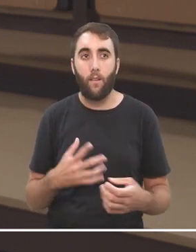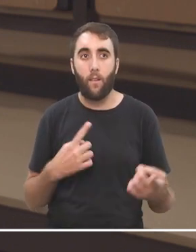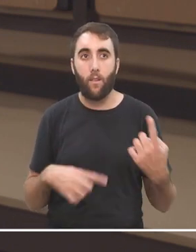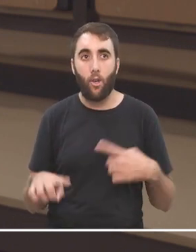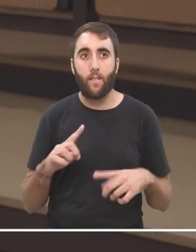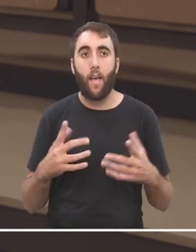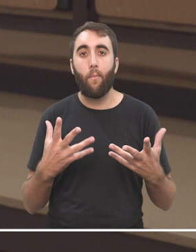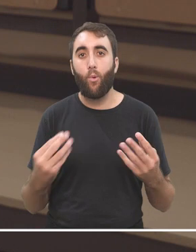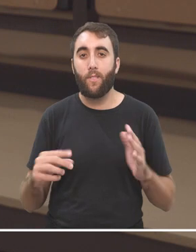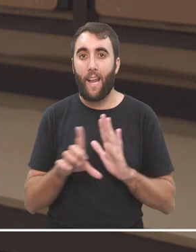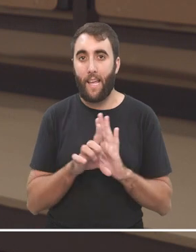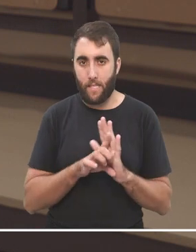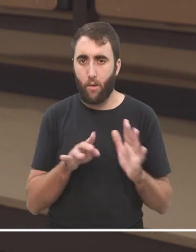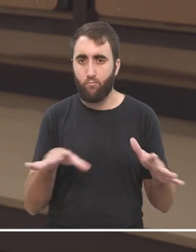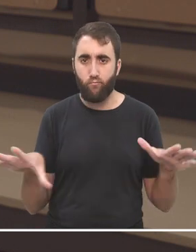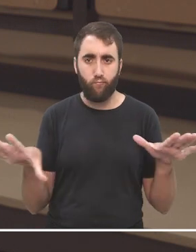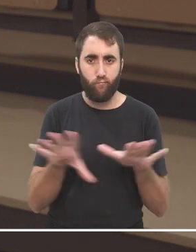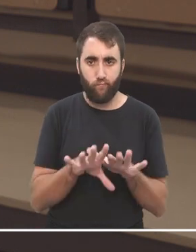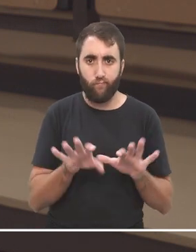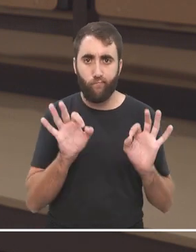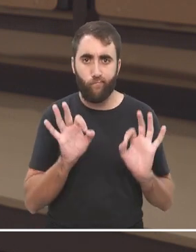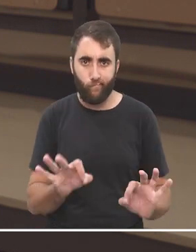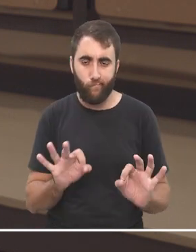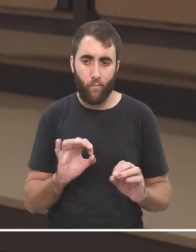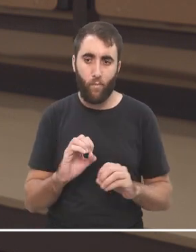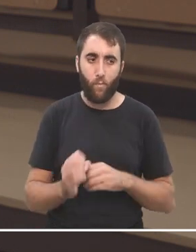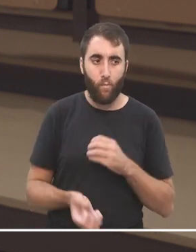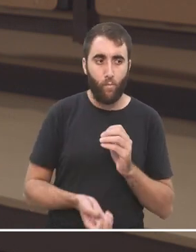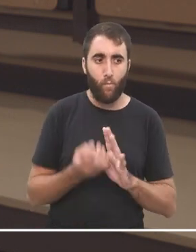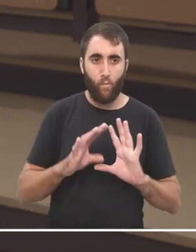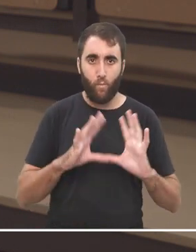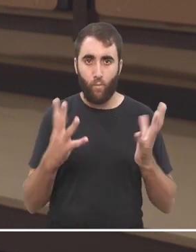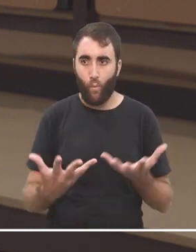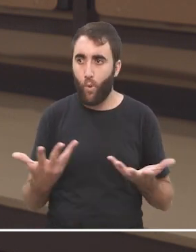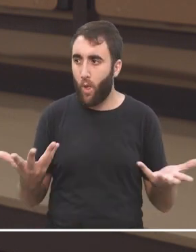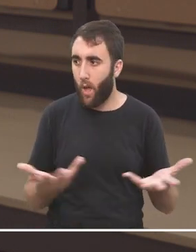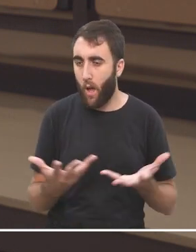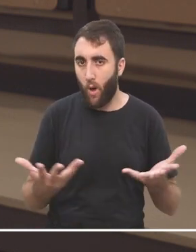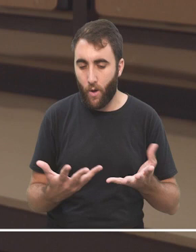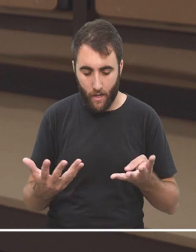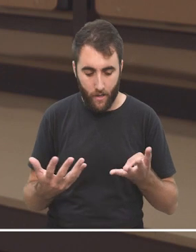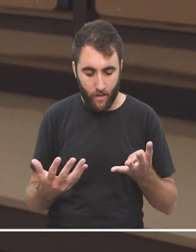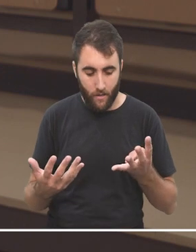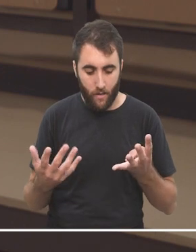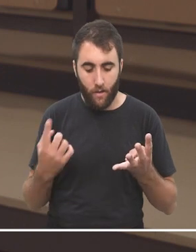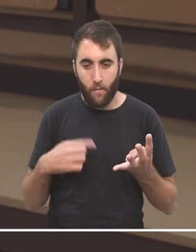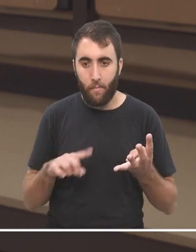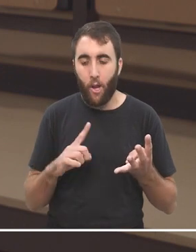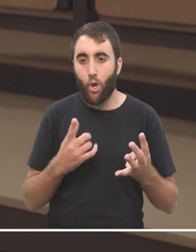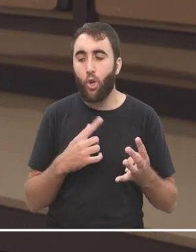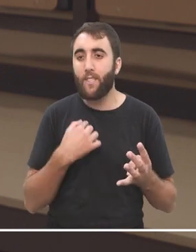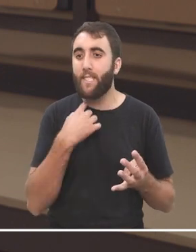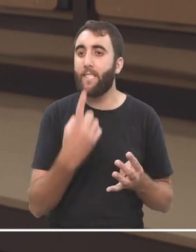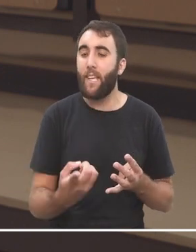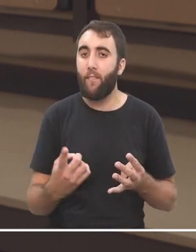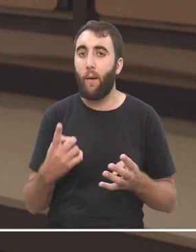hay muchas leyes apropiadas para el mundo material que no son competentes